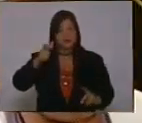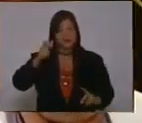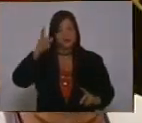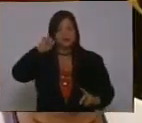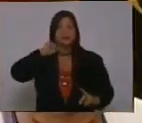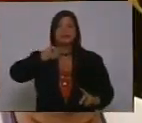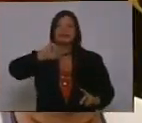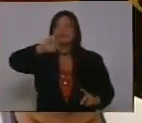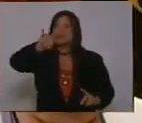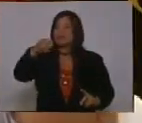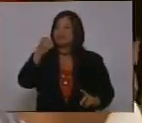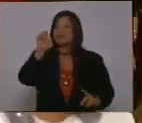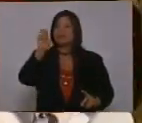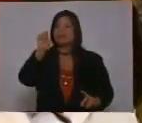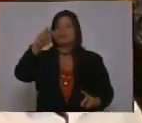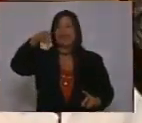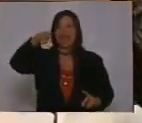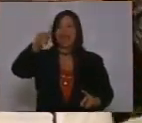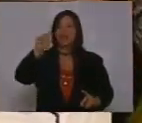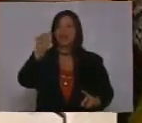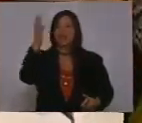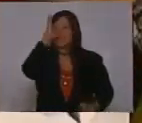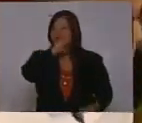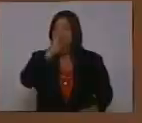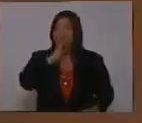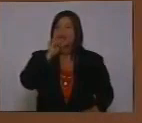Yeandro Alves del Brasil.